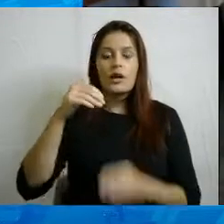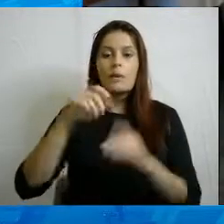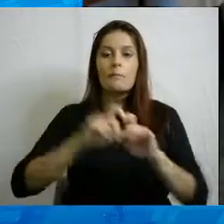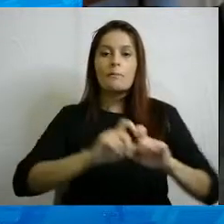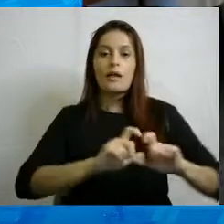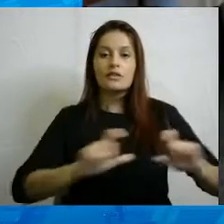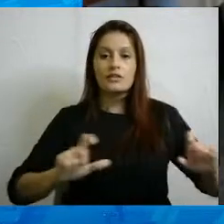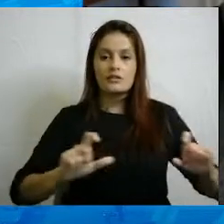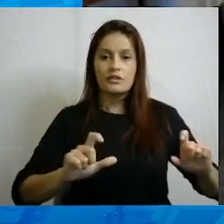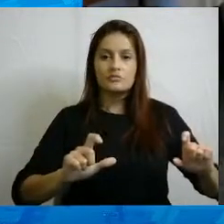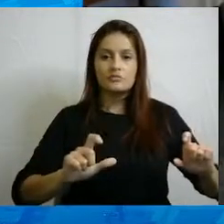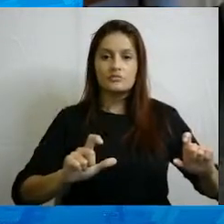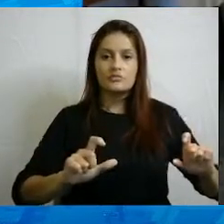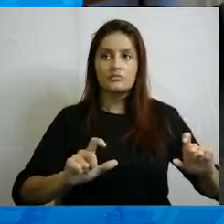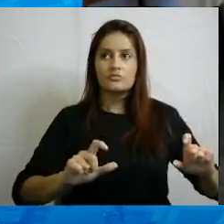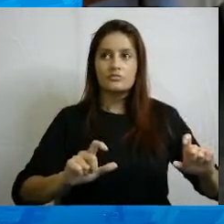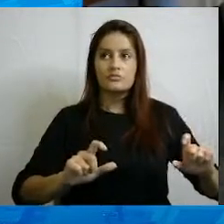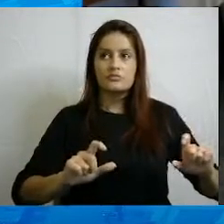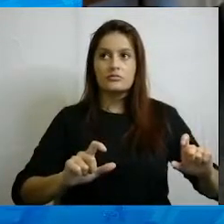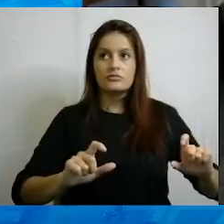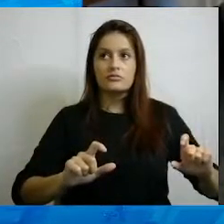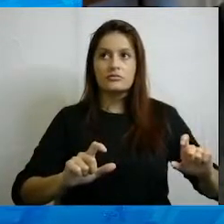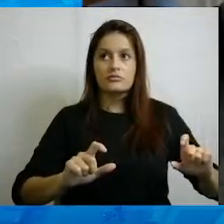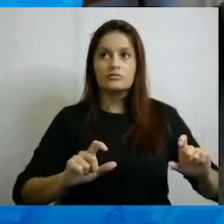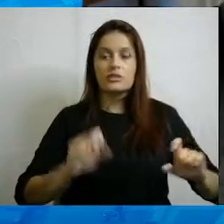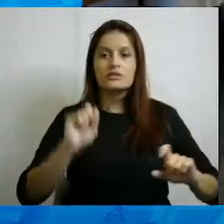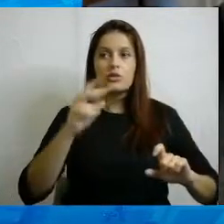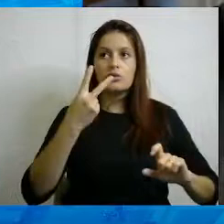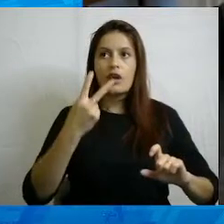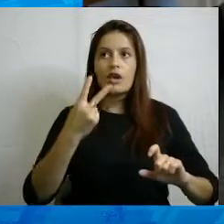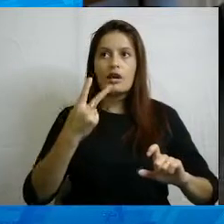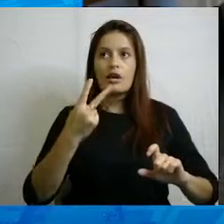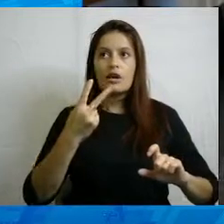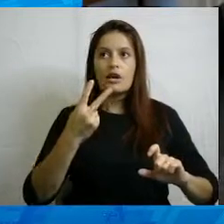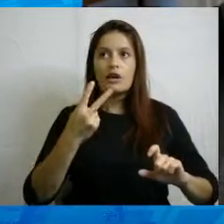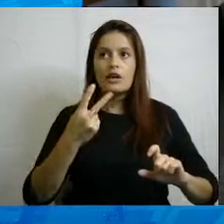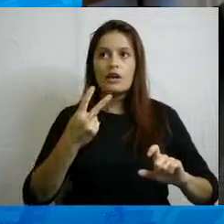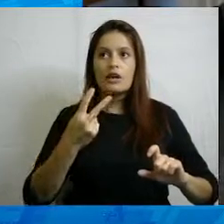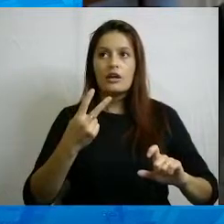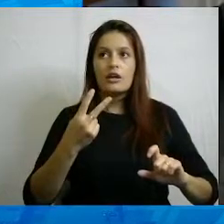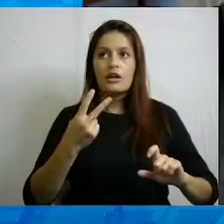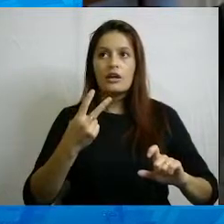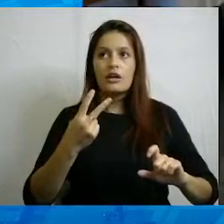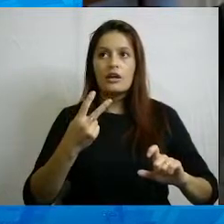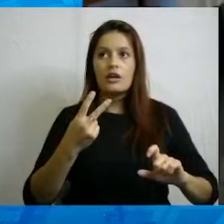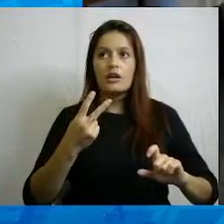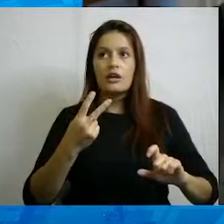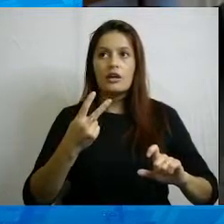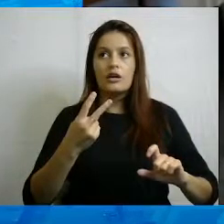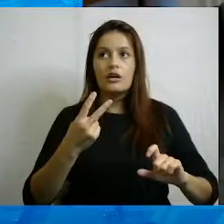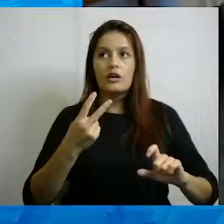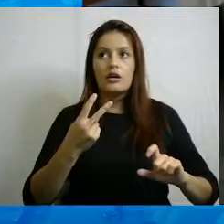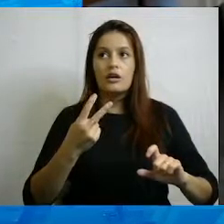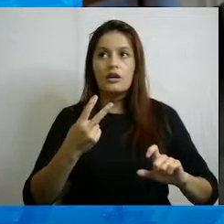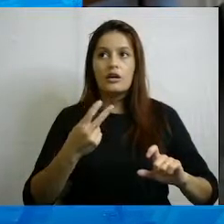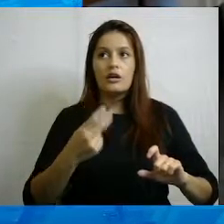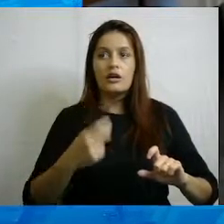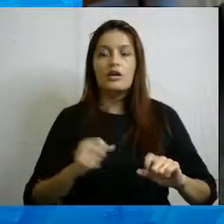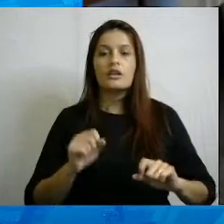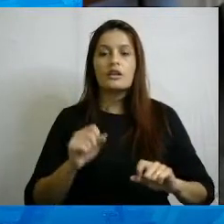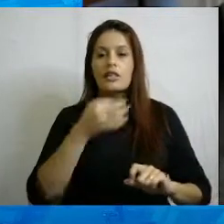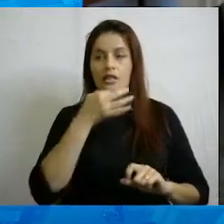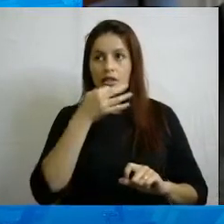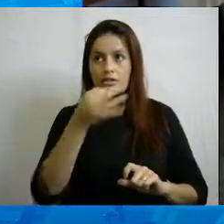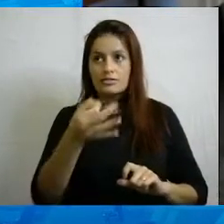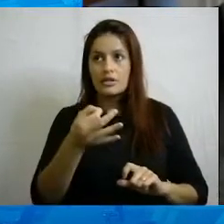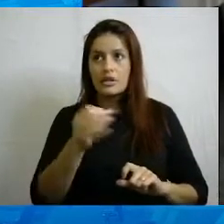Enríquez. ¿De la segunda? Sí, la segunda. Sí. Bueno, yo aprobé la primera y la segunda y agradecer también dentro de la comisión,